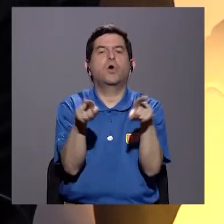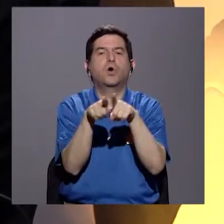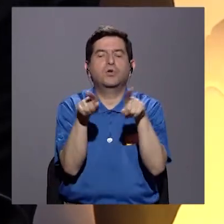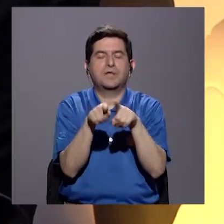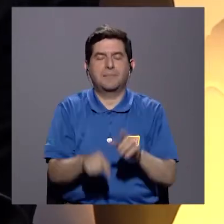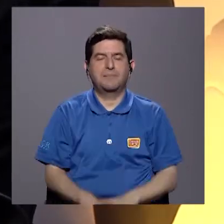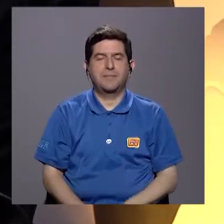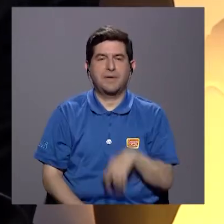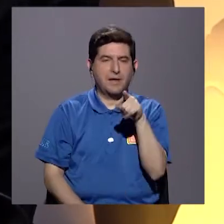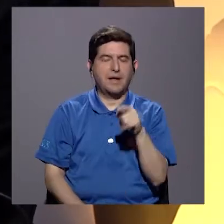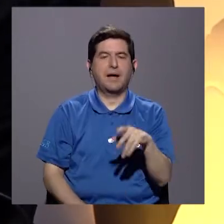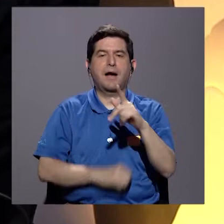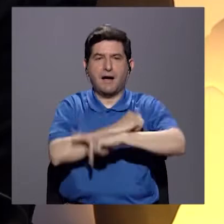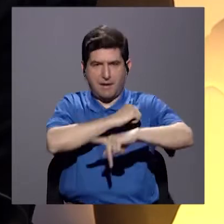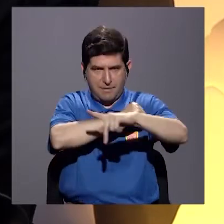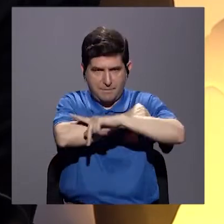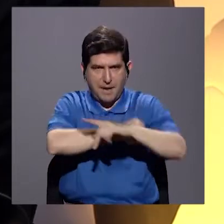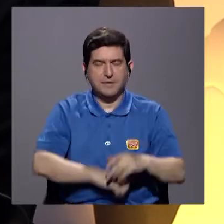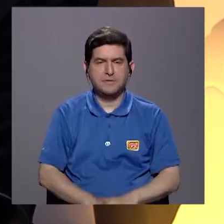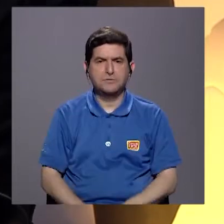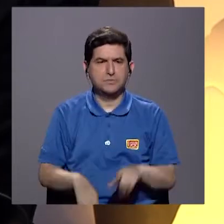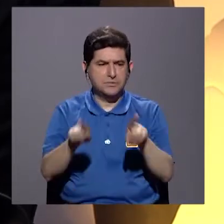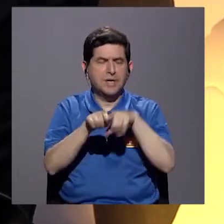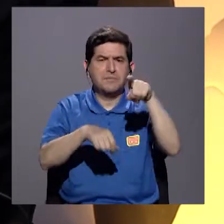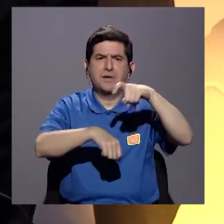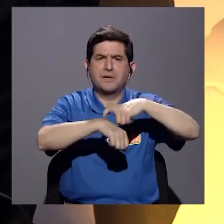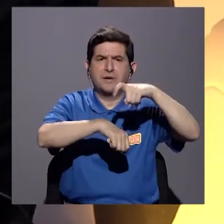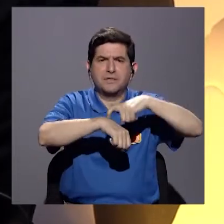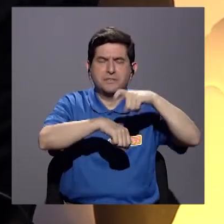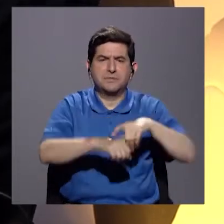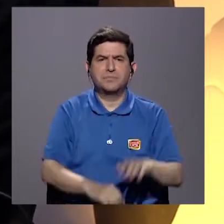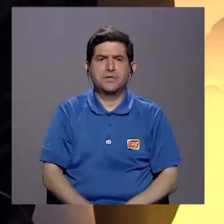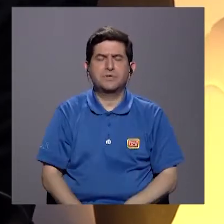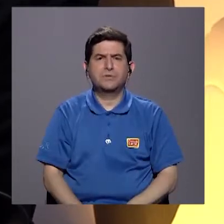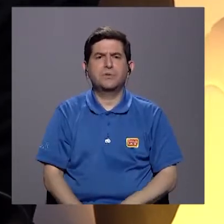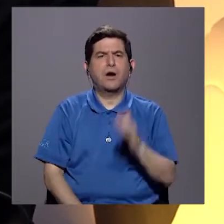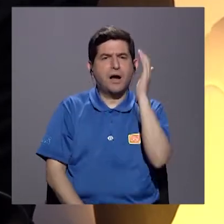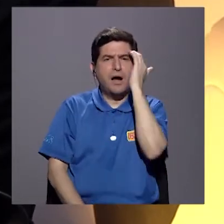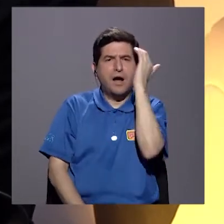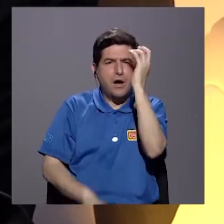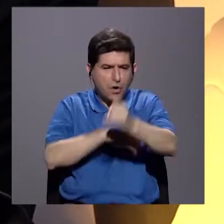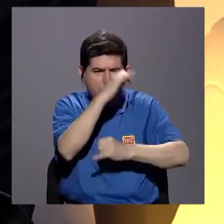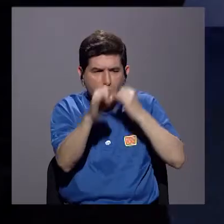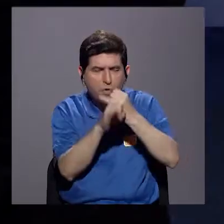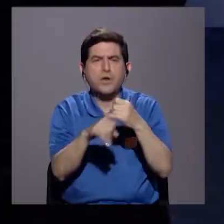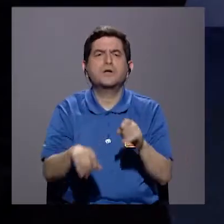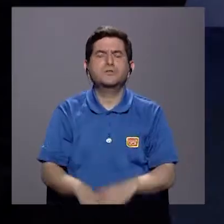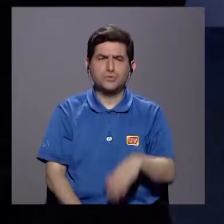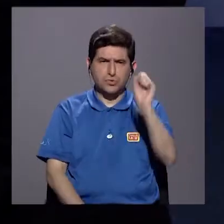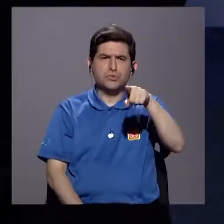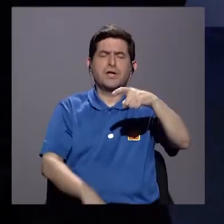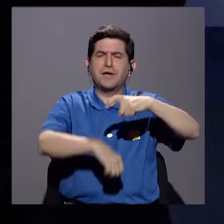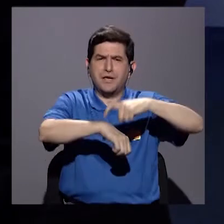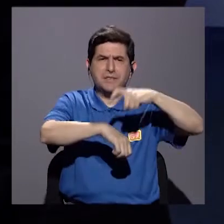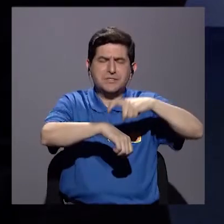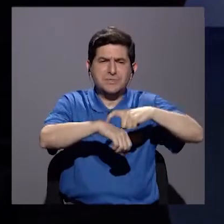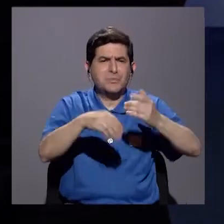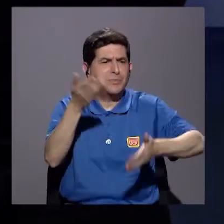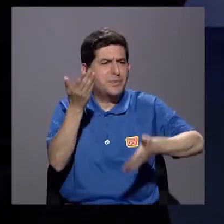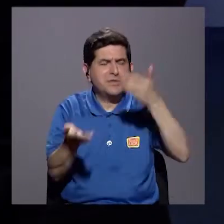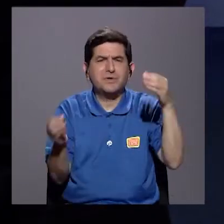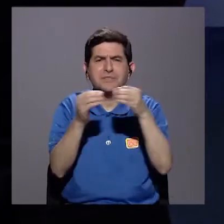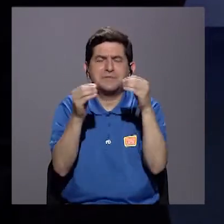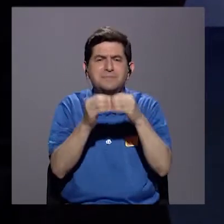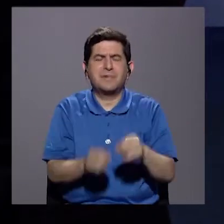también dado en estos sentidos al país, y en ese momento... Sí, el reconocimiento internacional. Además, todavía